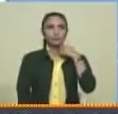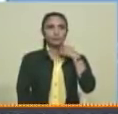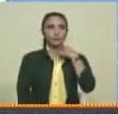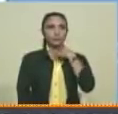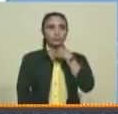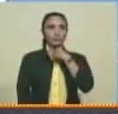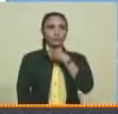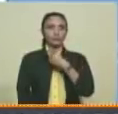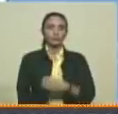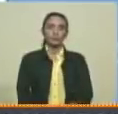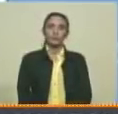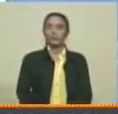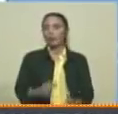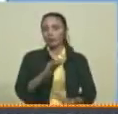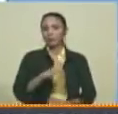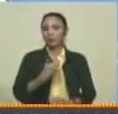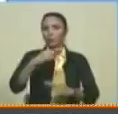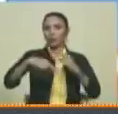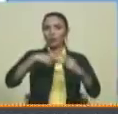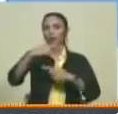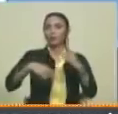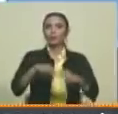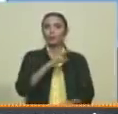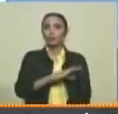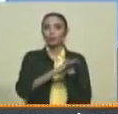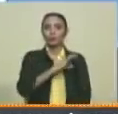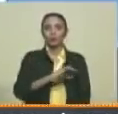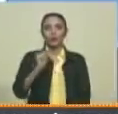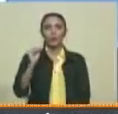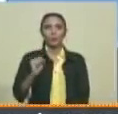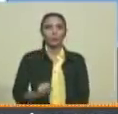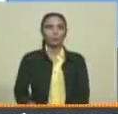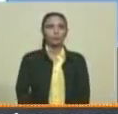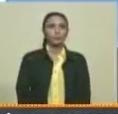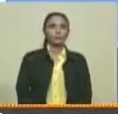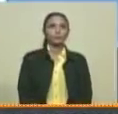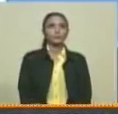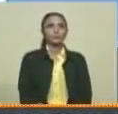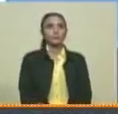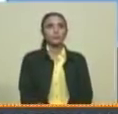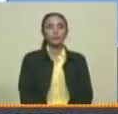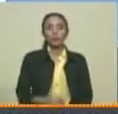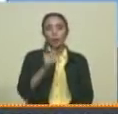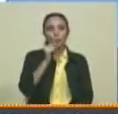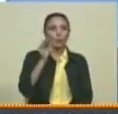solo posible en una revolución socialista, compañeros, compañeras.